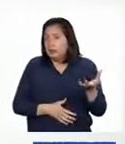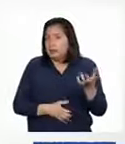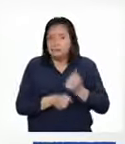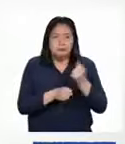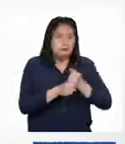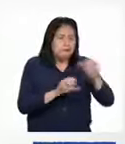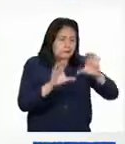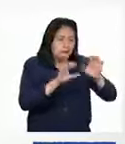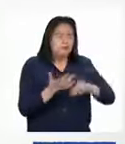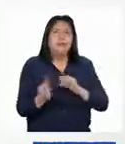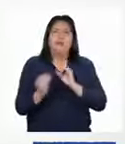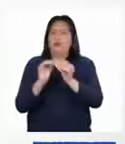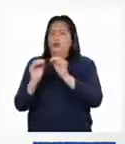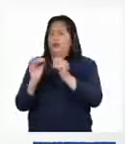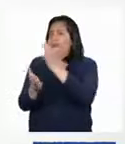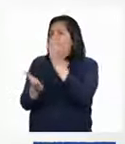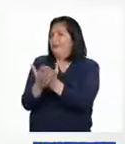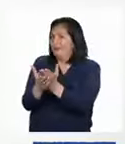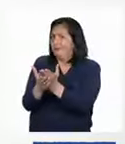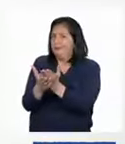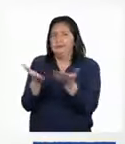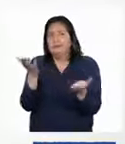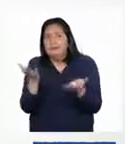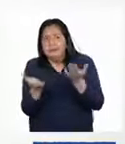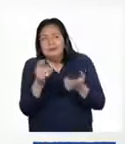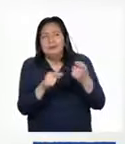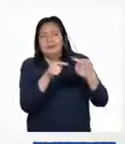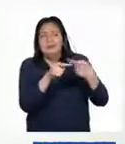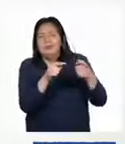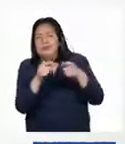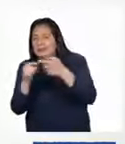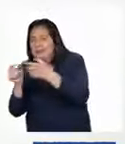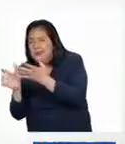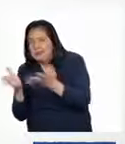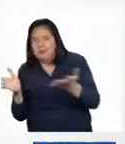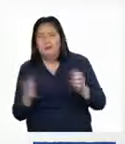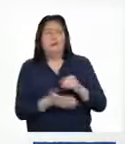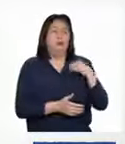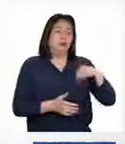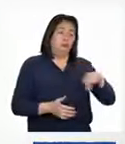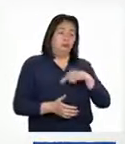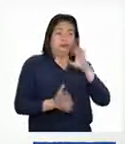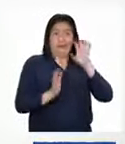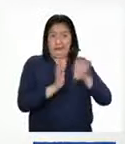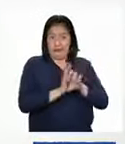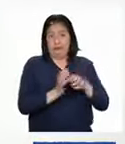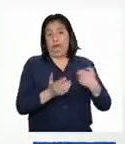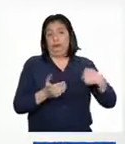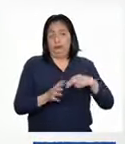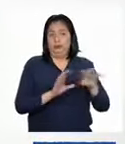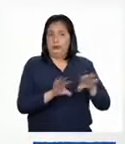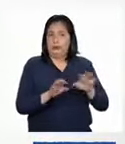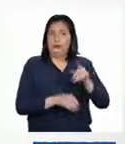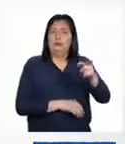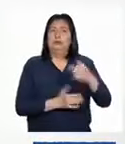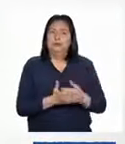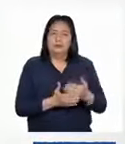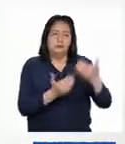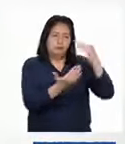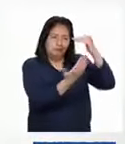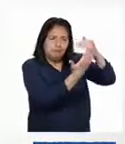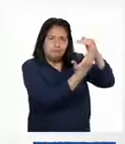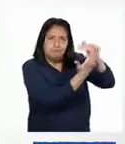para resolver un problema y puede tener muchas variaciones. Nosotros, por ejemplo, realizaremos los siguientes pasos